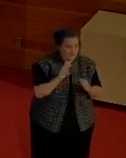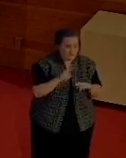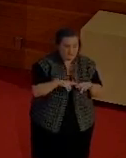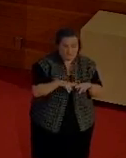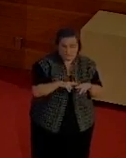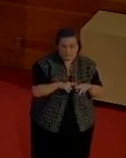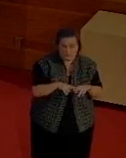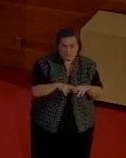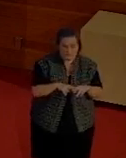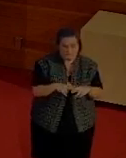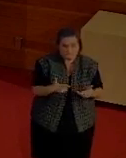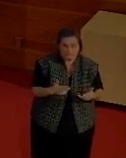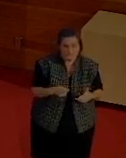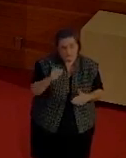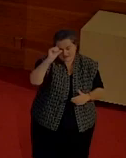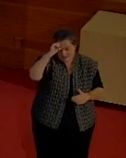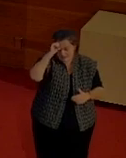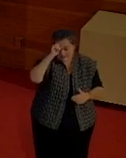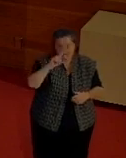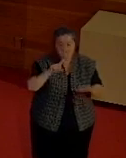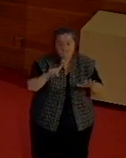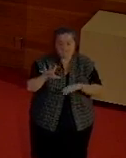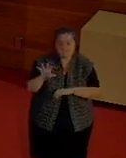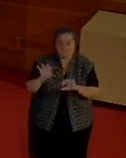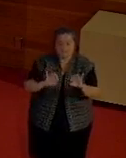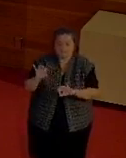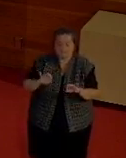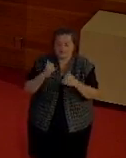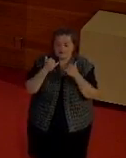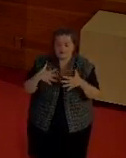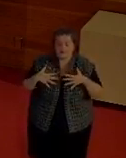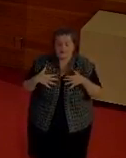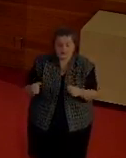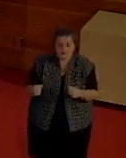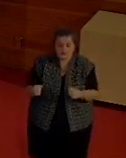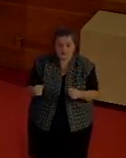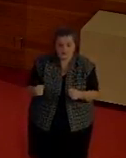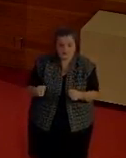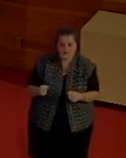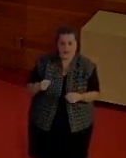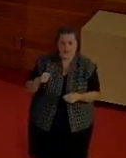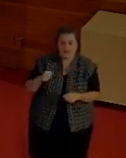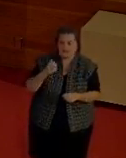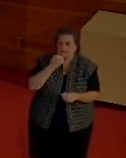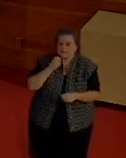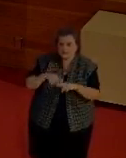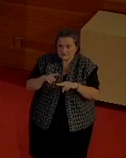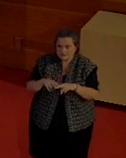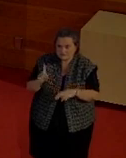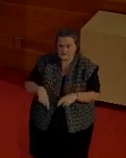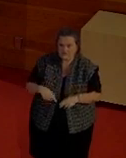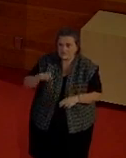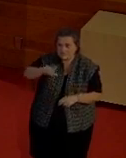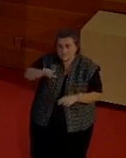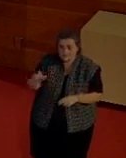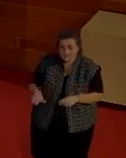carbón India tiene el 65 de su energía eléctrica eh a base de Carbón Italia está aumentando